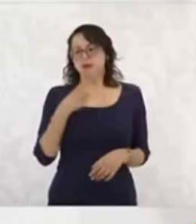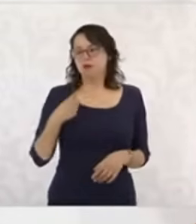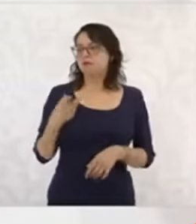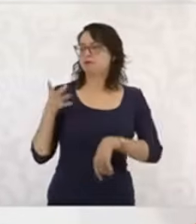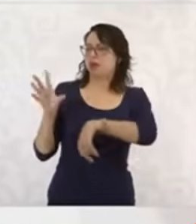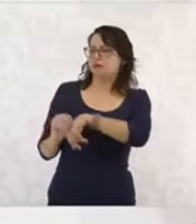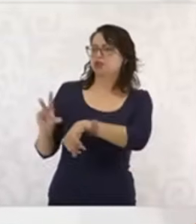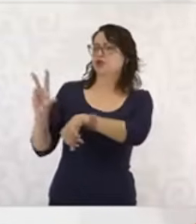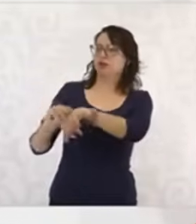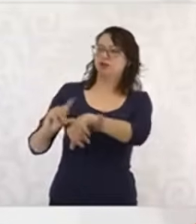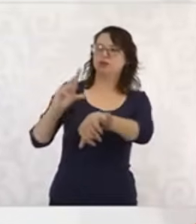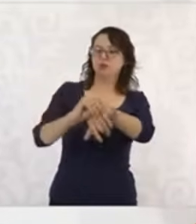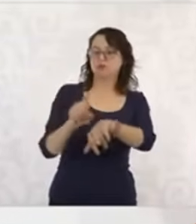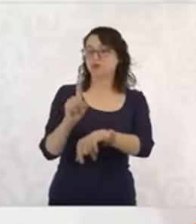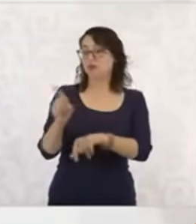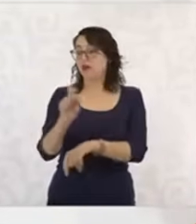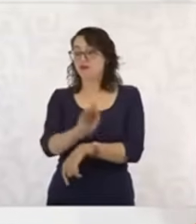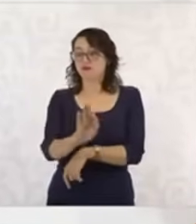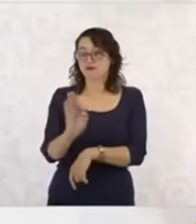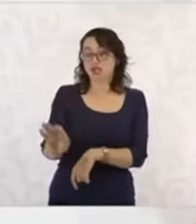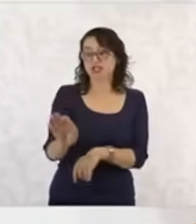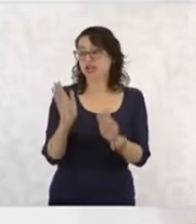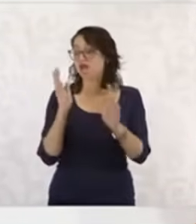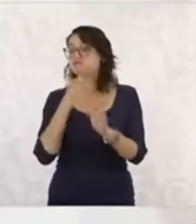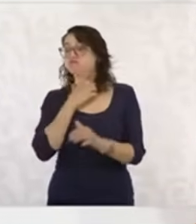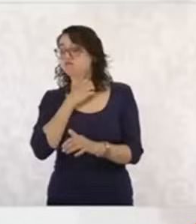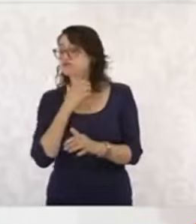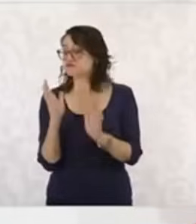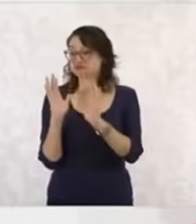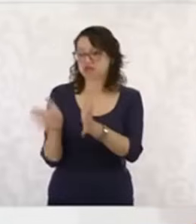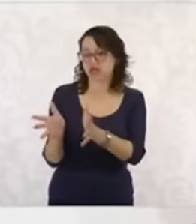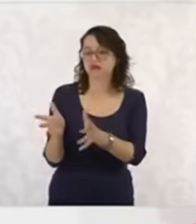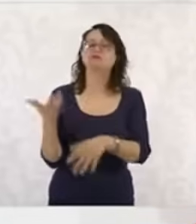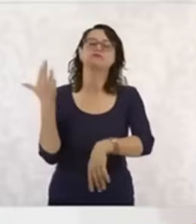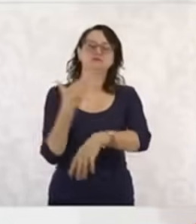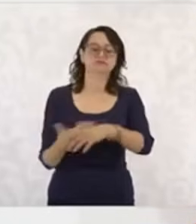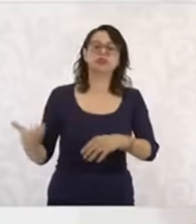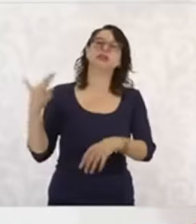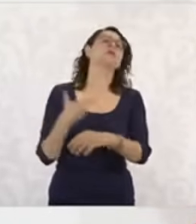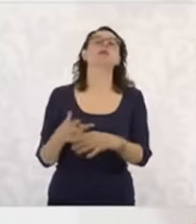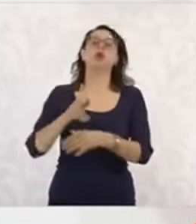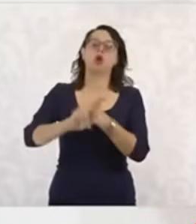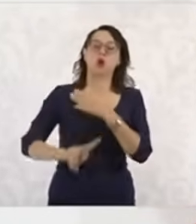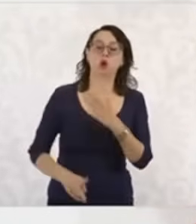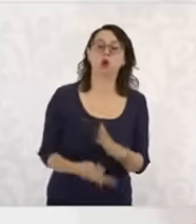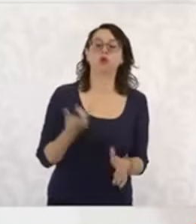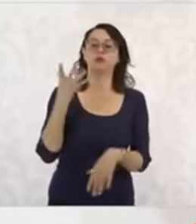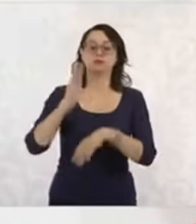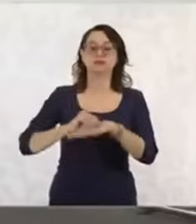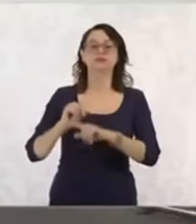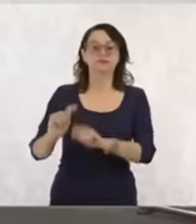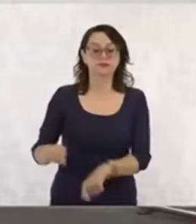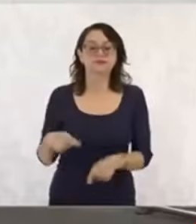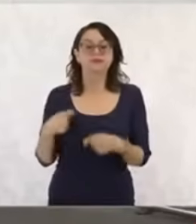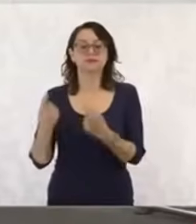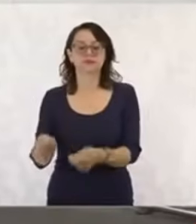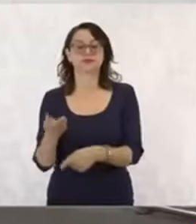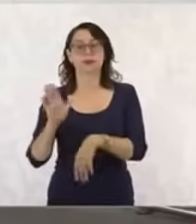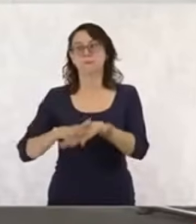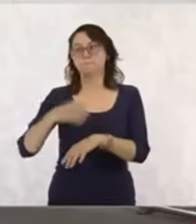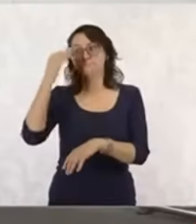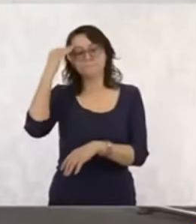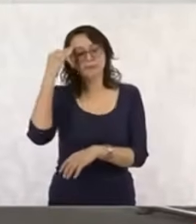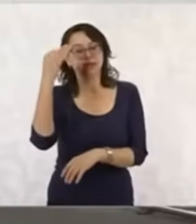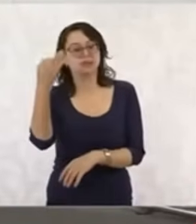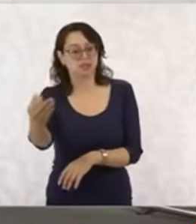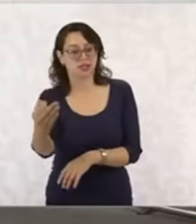que se encuentran vencidos. Esto va a ayudar sobre todo a pequeños y medianos productores agrícolas que